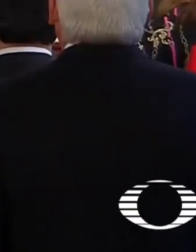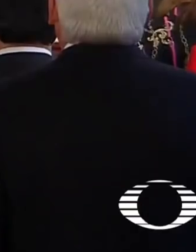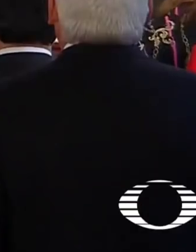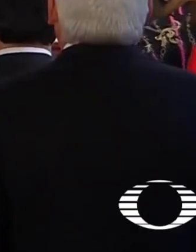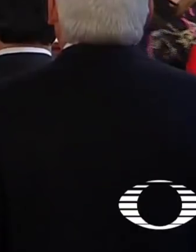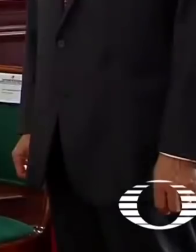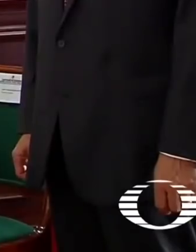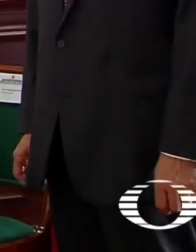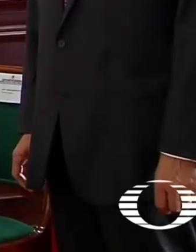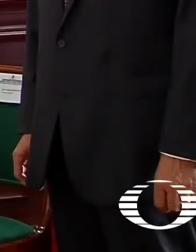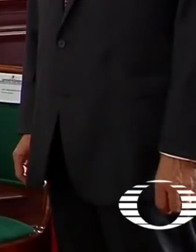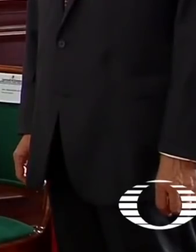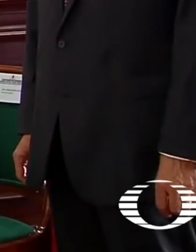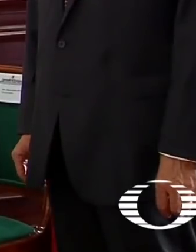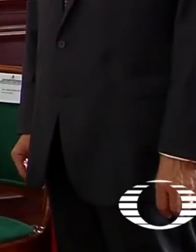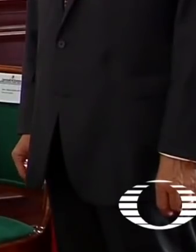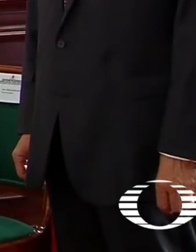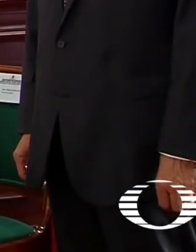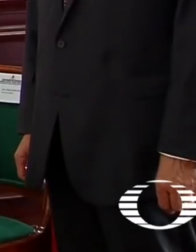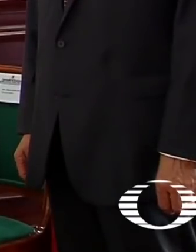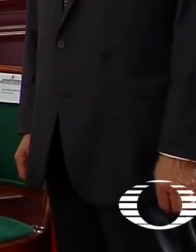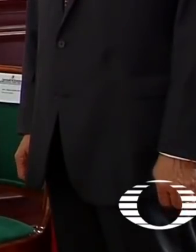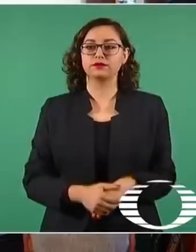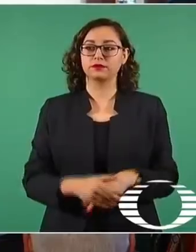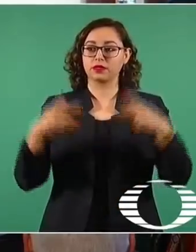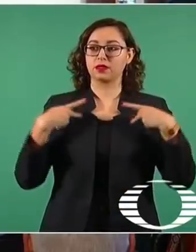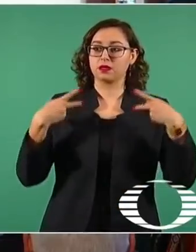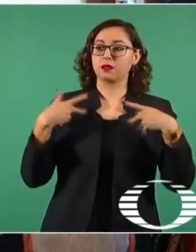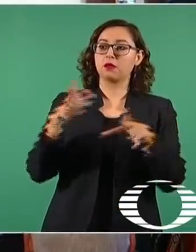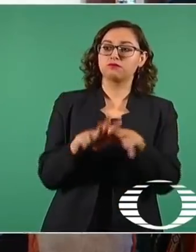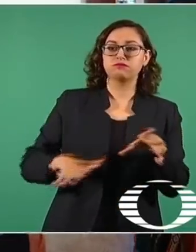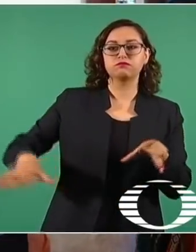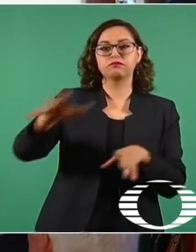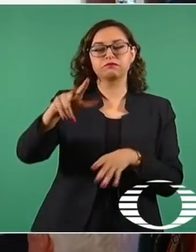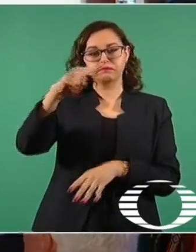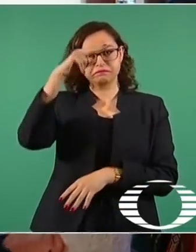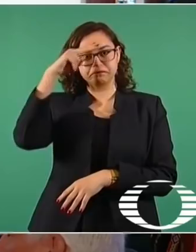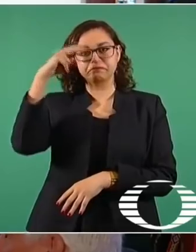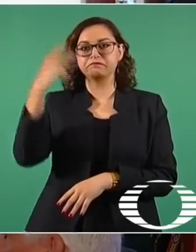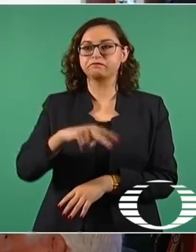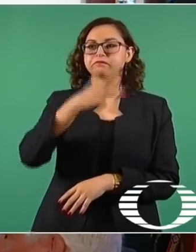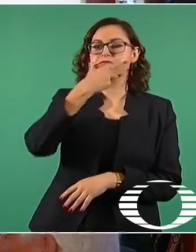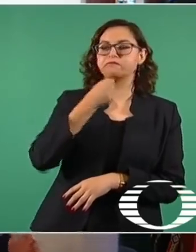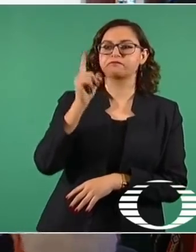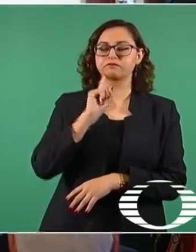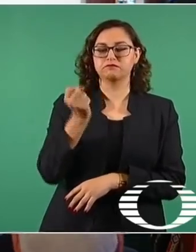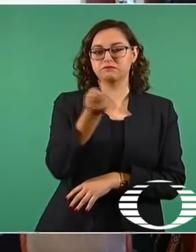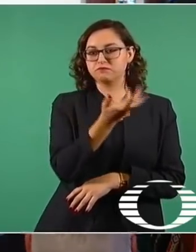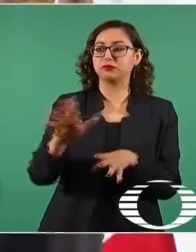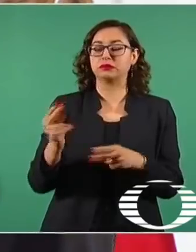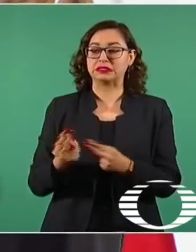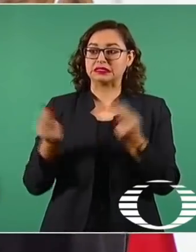55 minutos el mensaje por su tercer informe de gobierno. La transformación está en